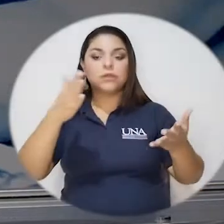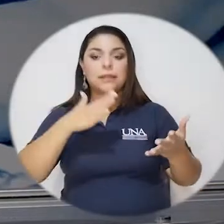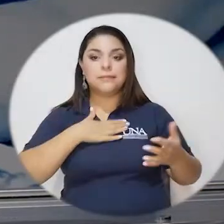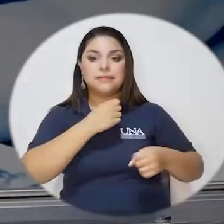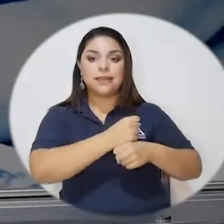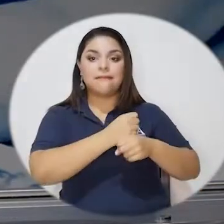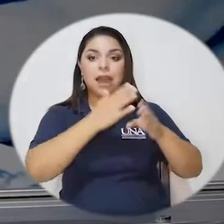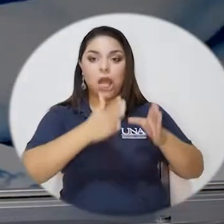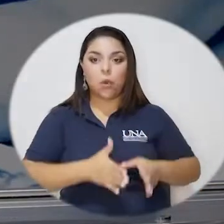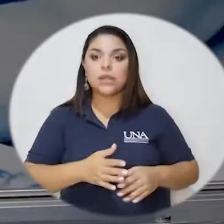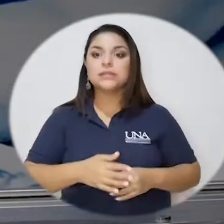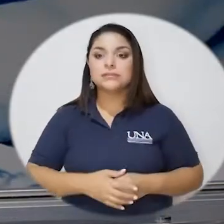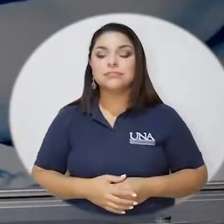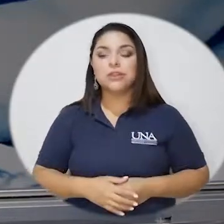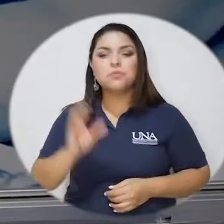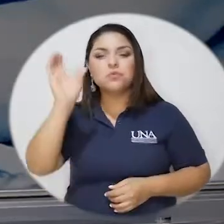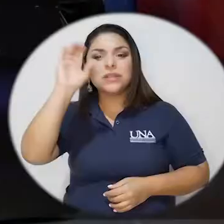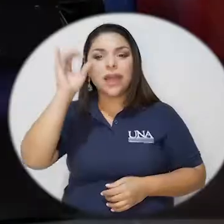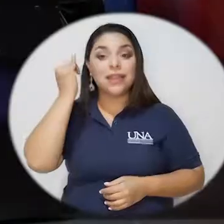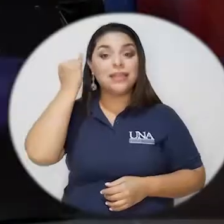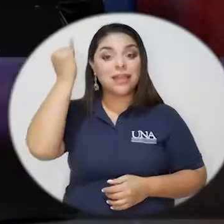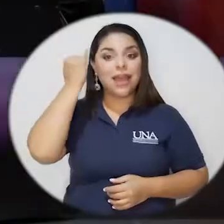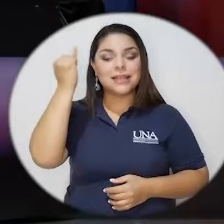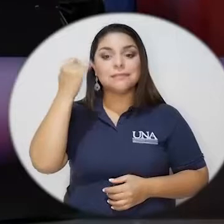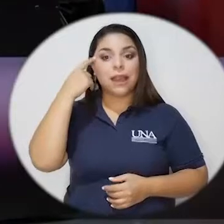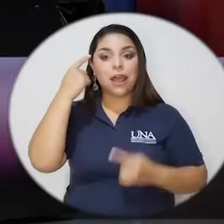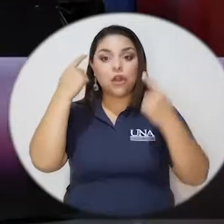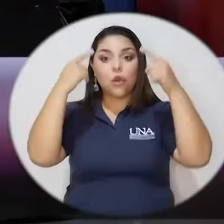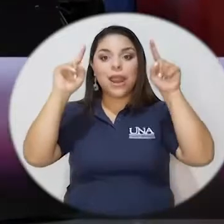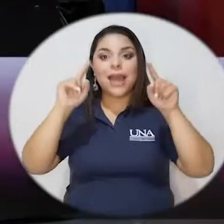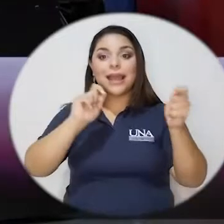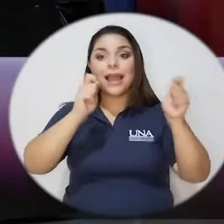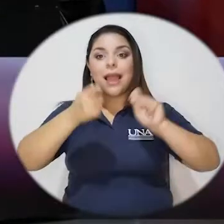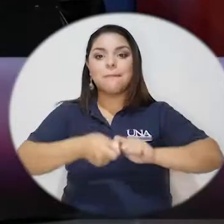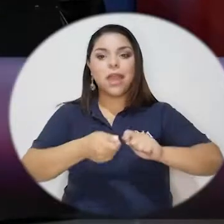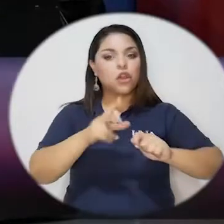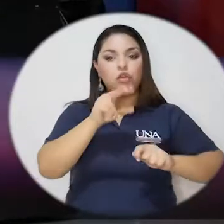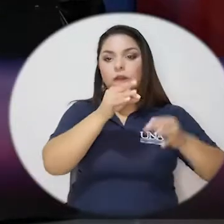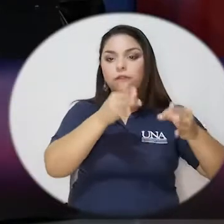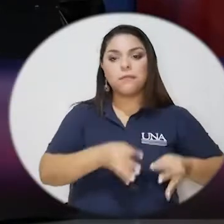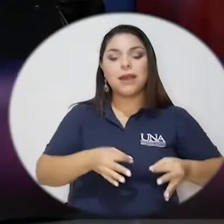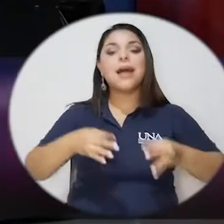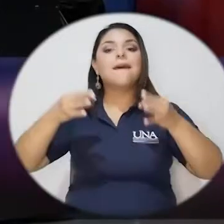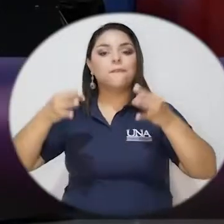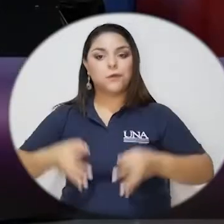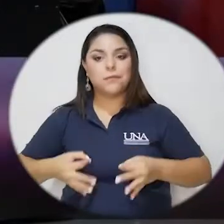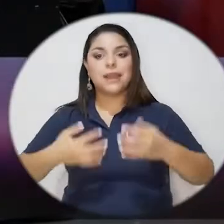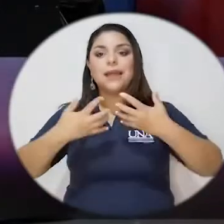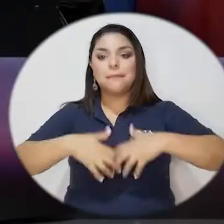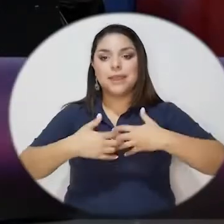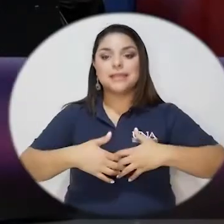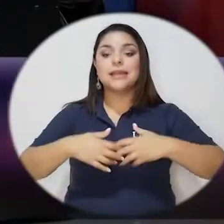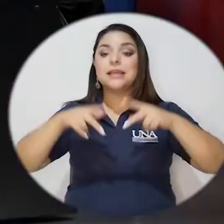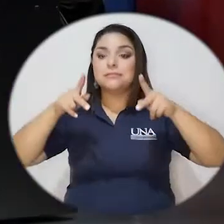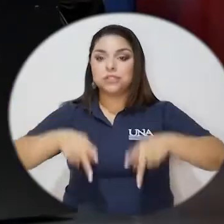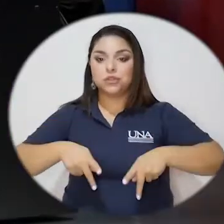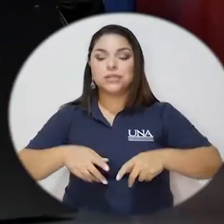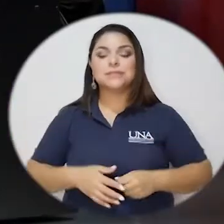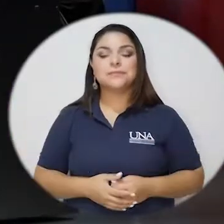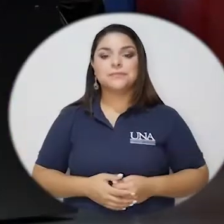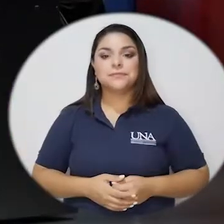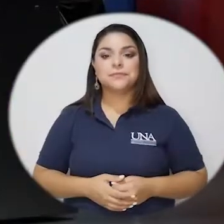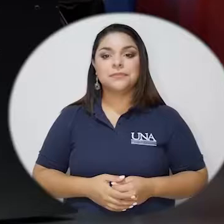sus trabajadores, etc. Entonces hay que buscar iniciativas para llevar a la formalidad a las empresas y a las